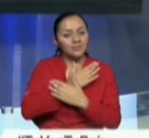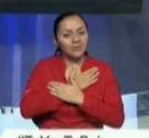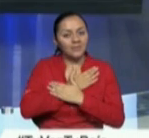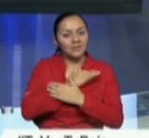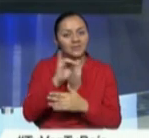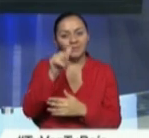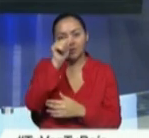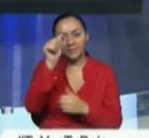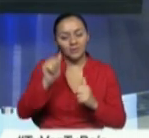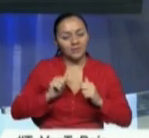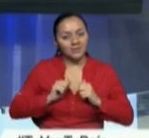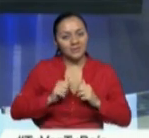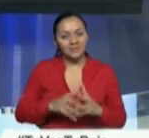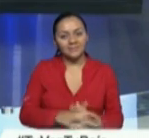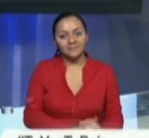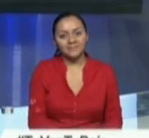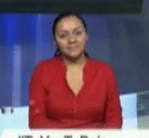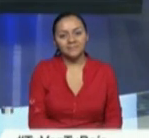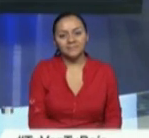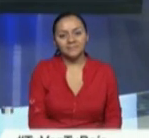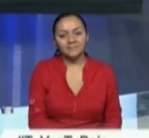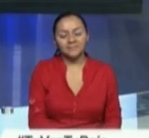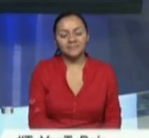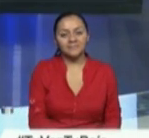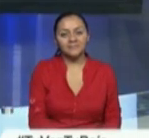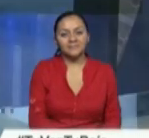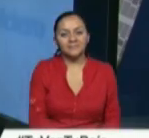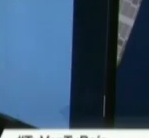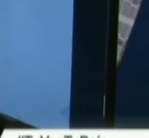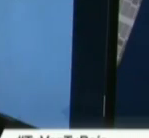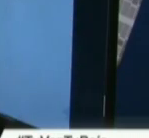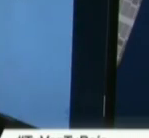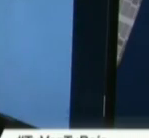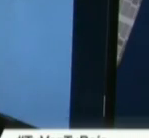y que tengan una excelente semana fin de semana